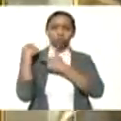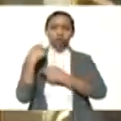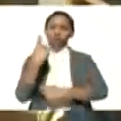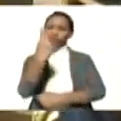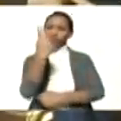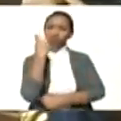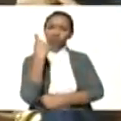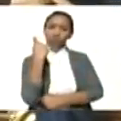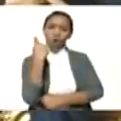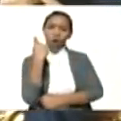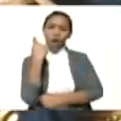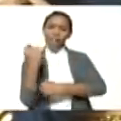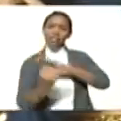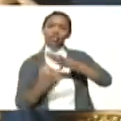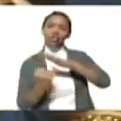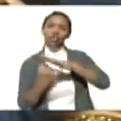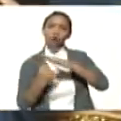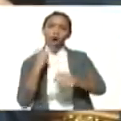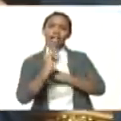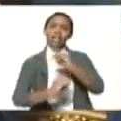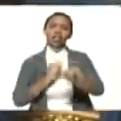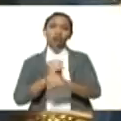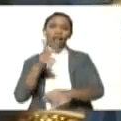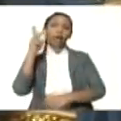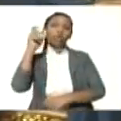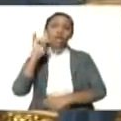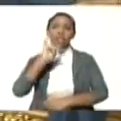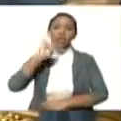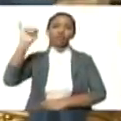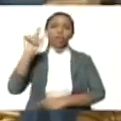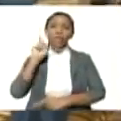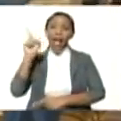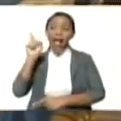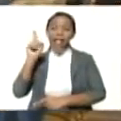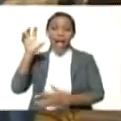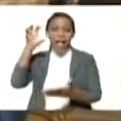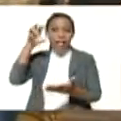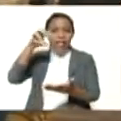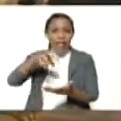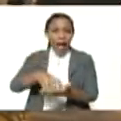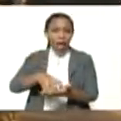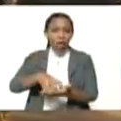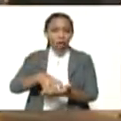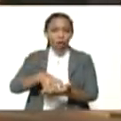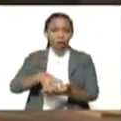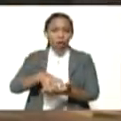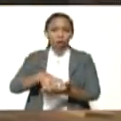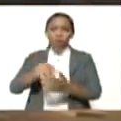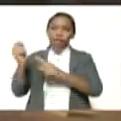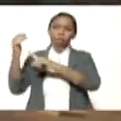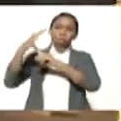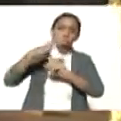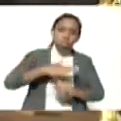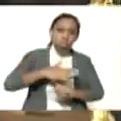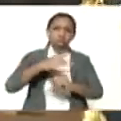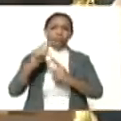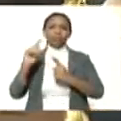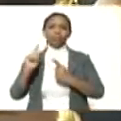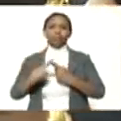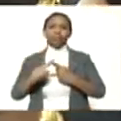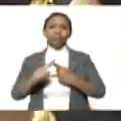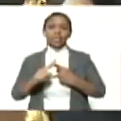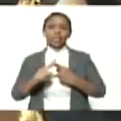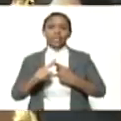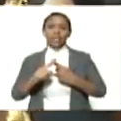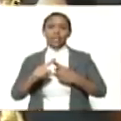organismo internacional que escuchara una denuncia de aquel estado de represión,